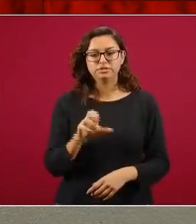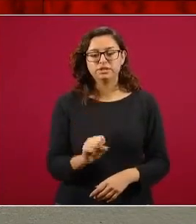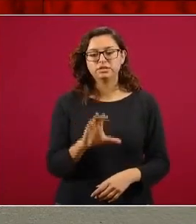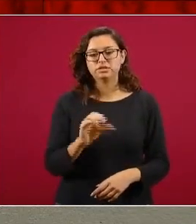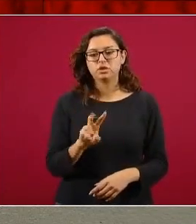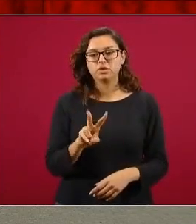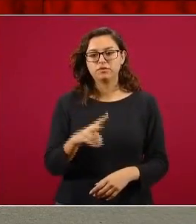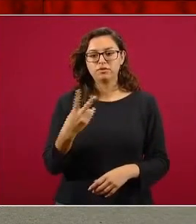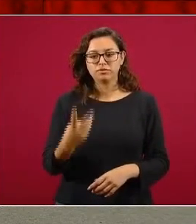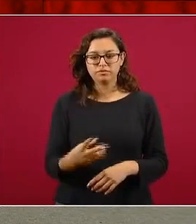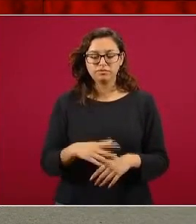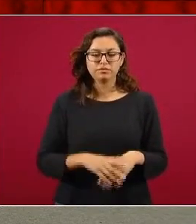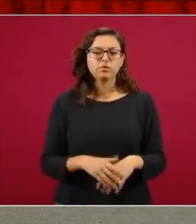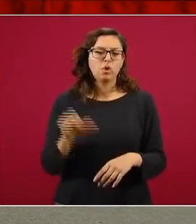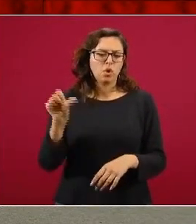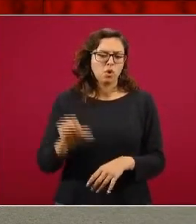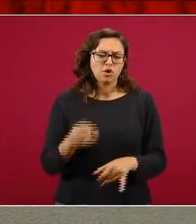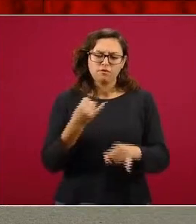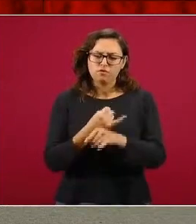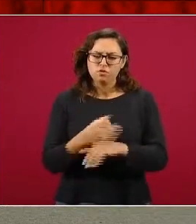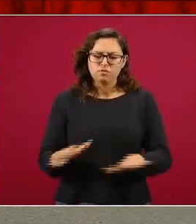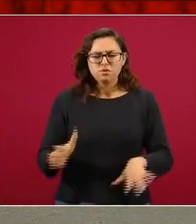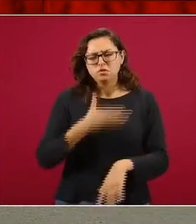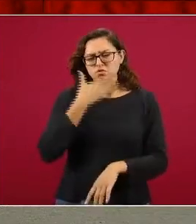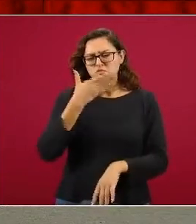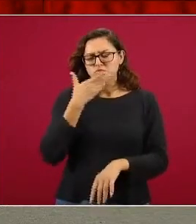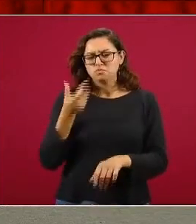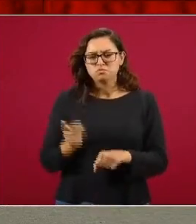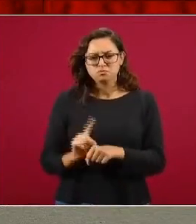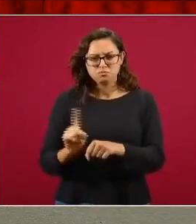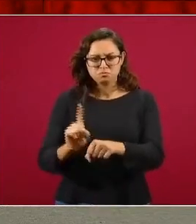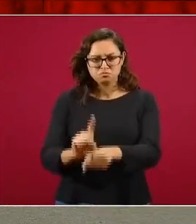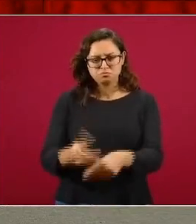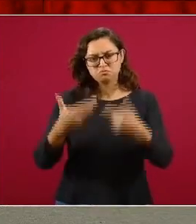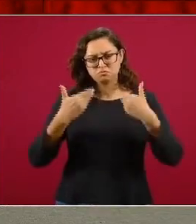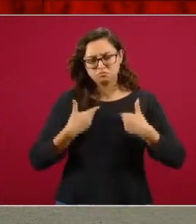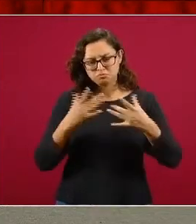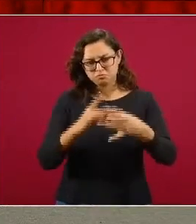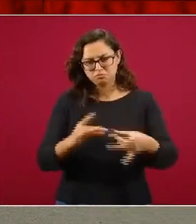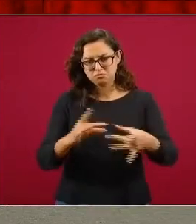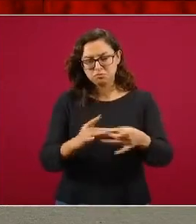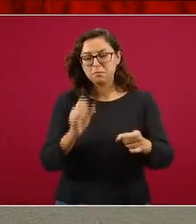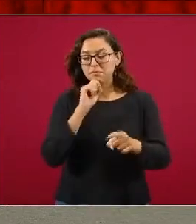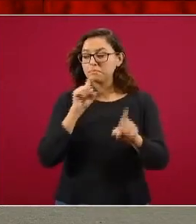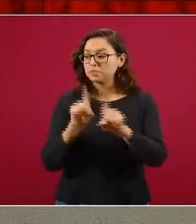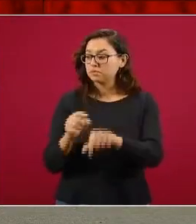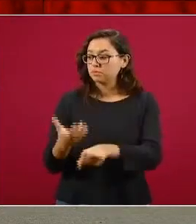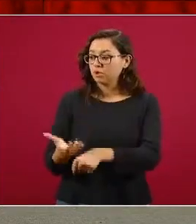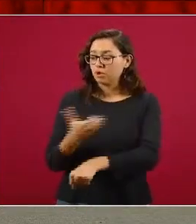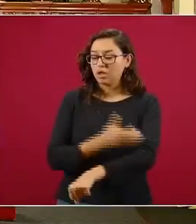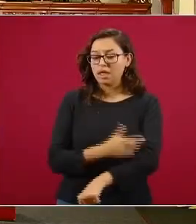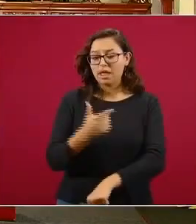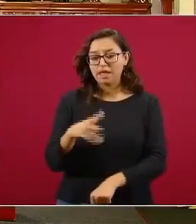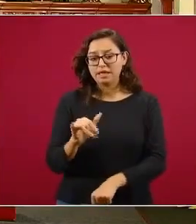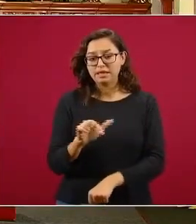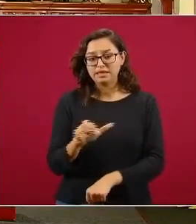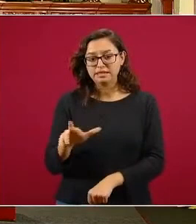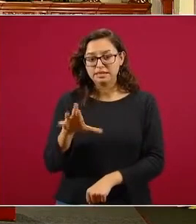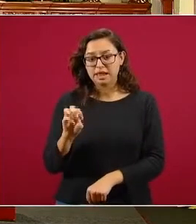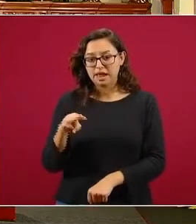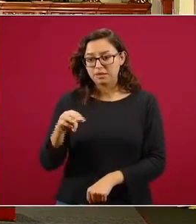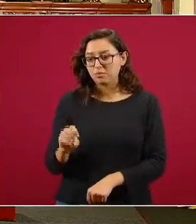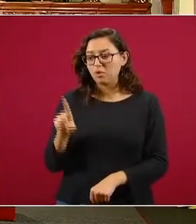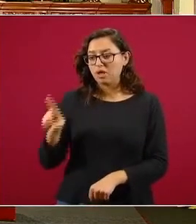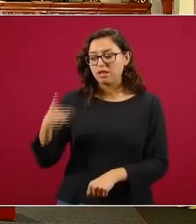que presentaré yo mismo y nos acompaña nuestro compañero y amigo Guillermo Santiago, director del Instituto Mexicano de la